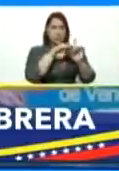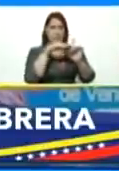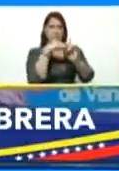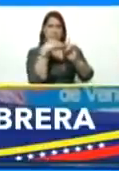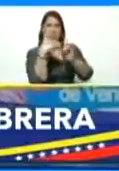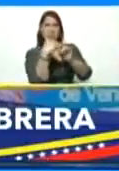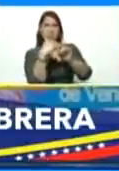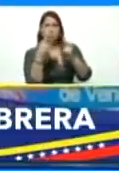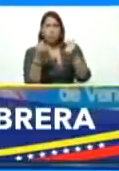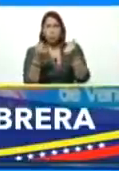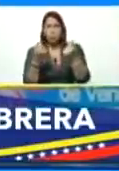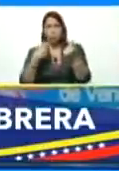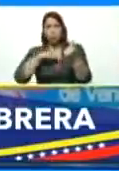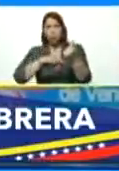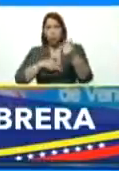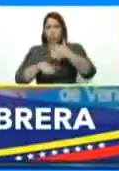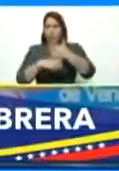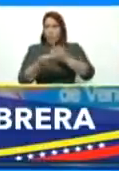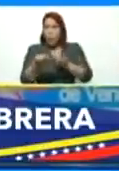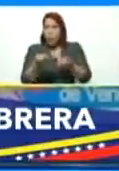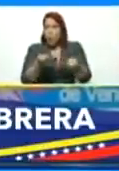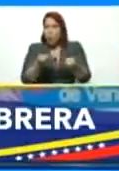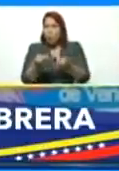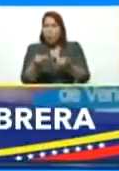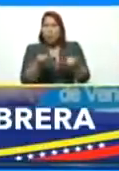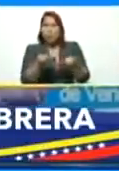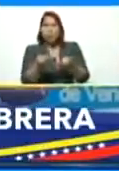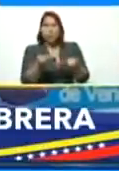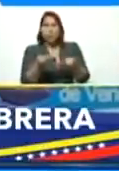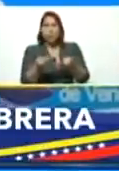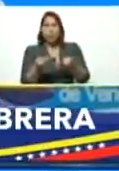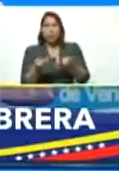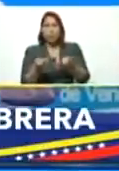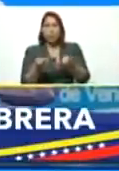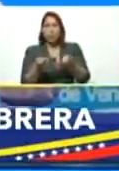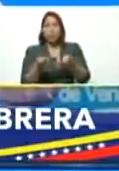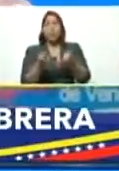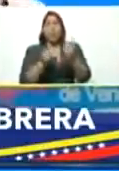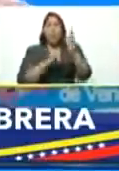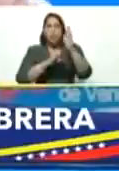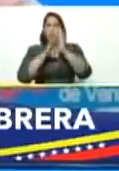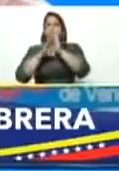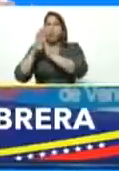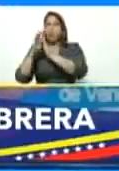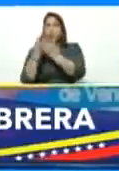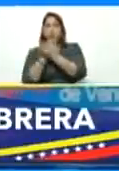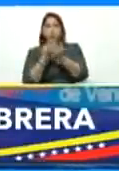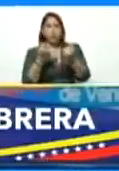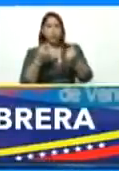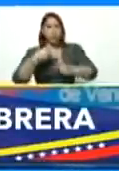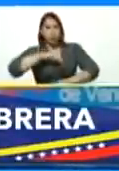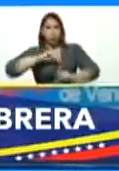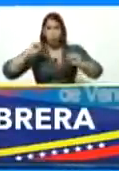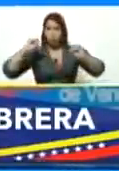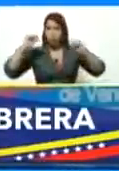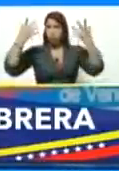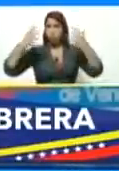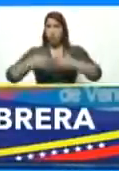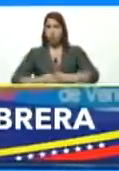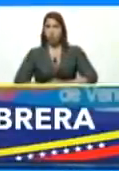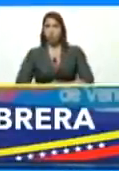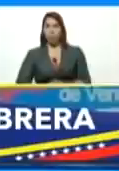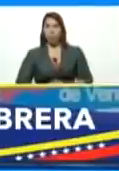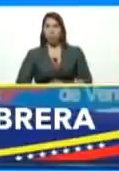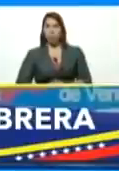los vamos controlando el crecimiento económico lo hemos logrado con